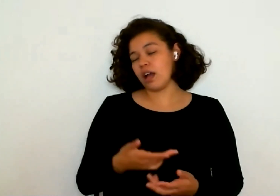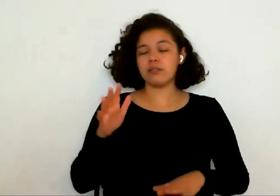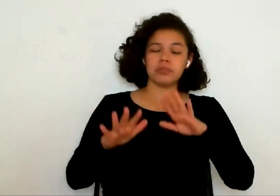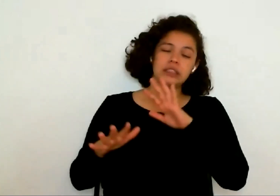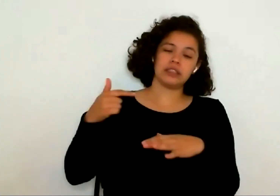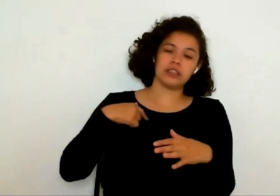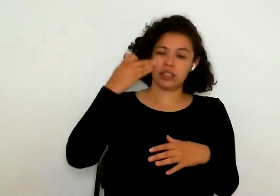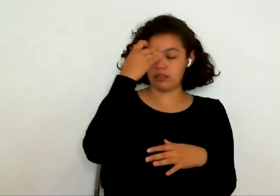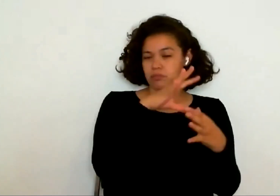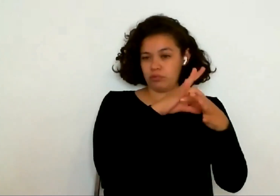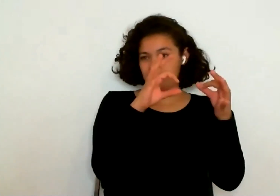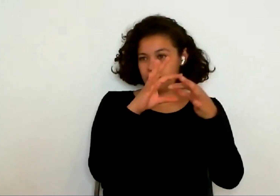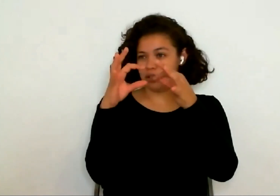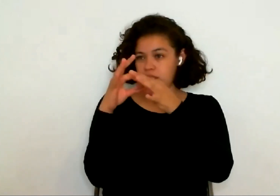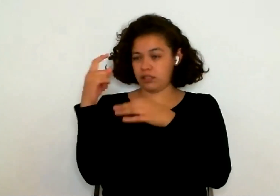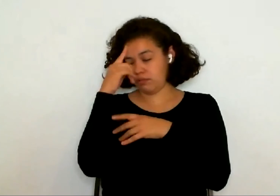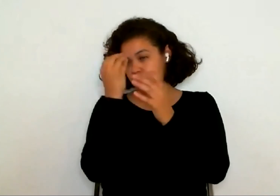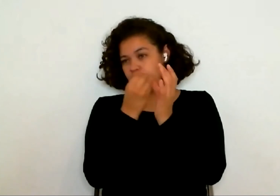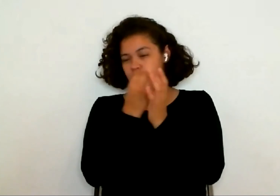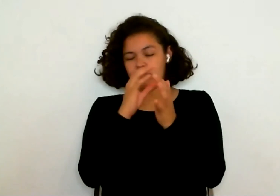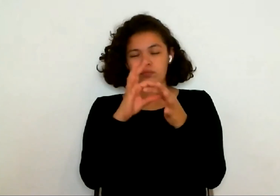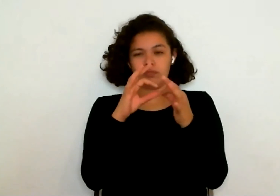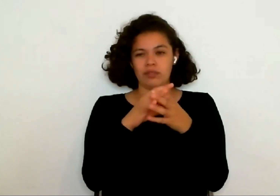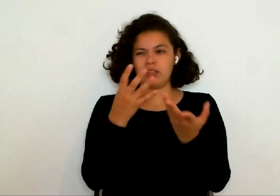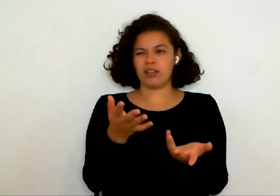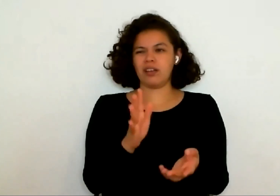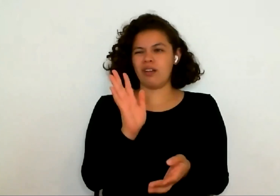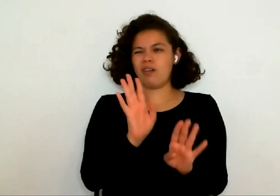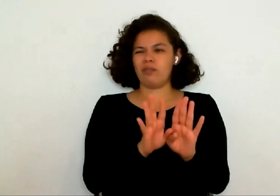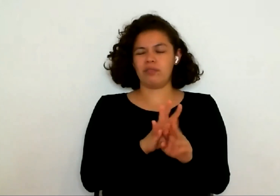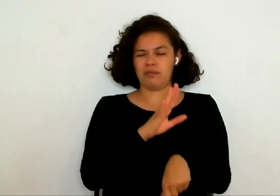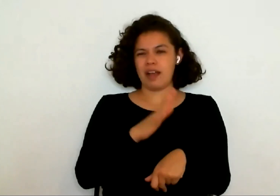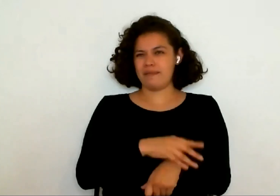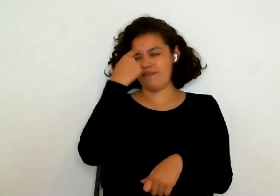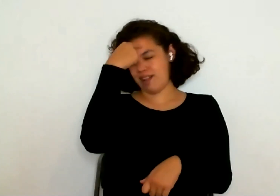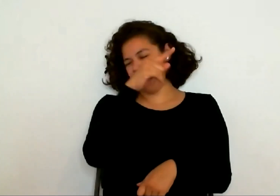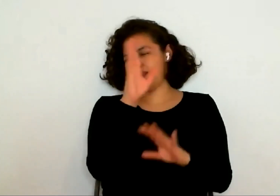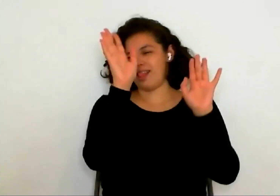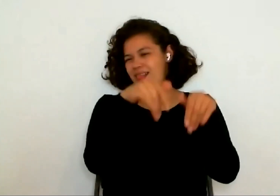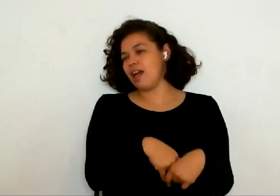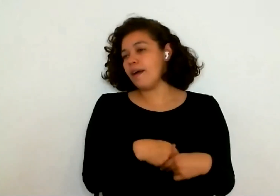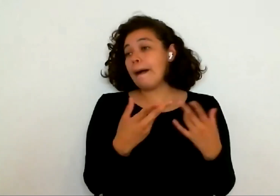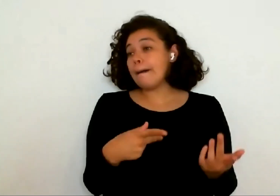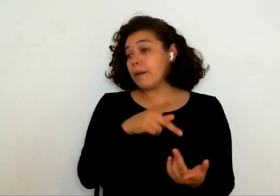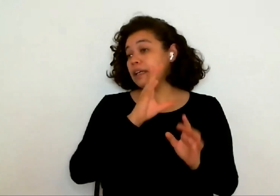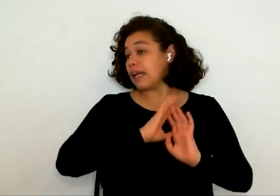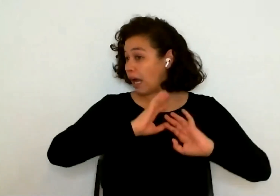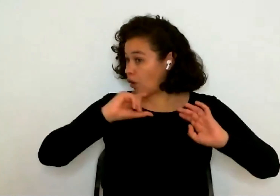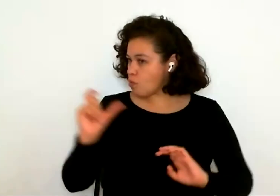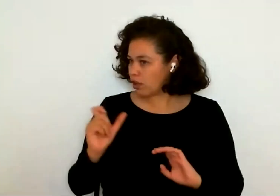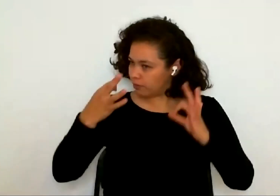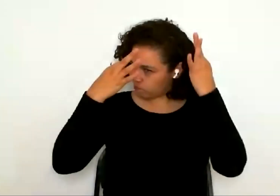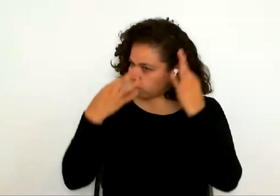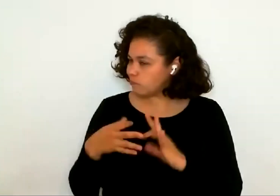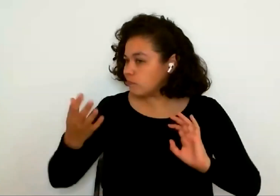el tiempo, en esta capacitación podría parecerse o verse un poco más sencillo, pero ya a la hora de enfrentarnos a